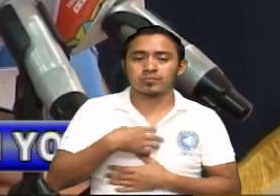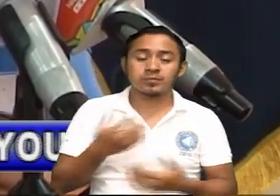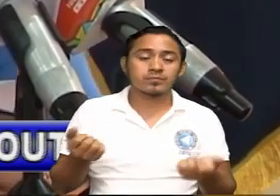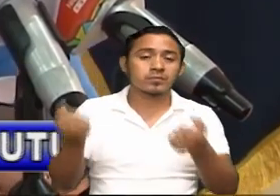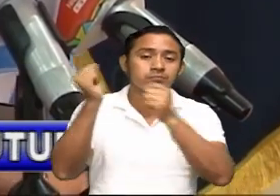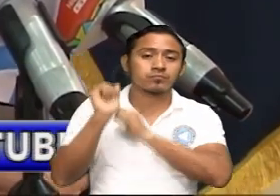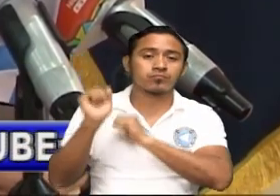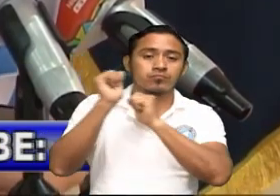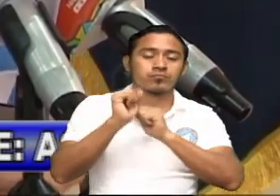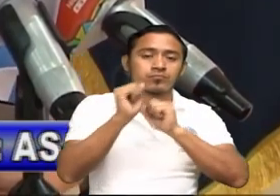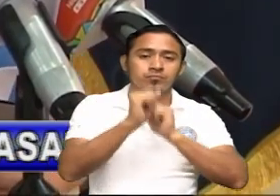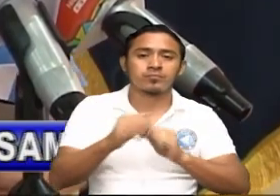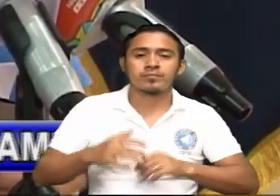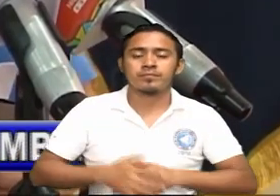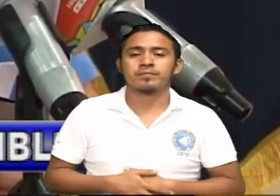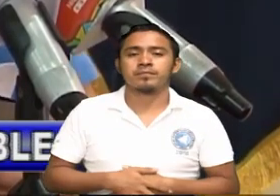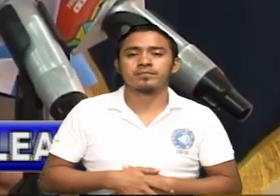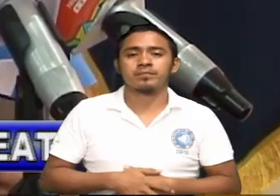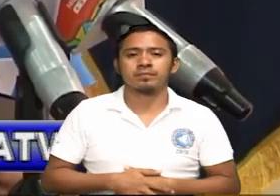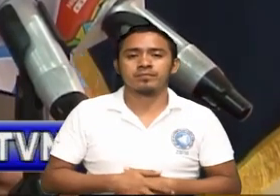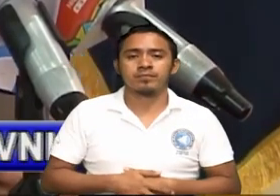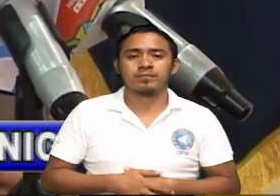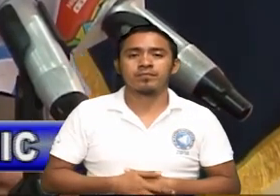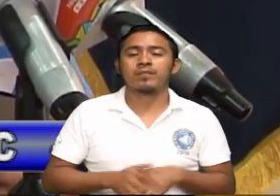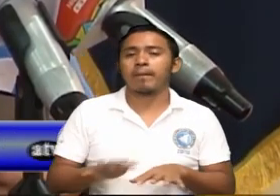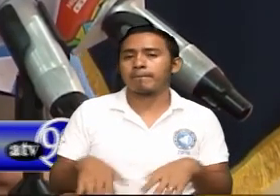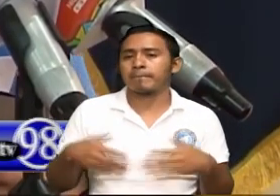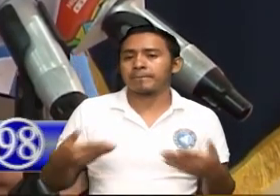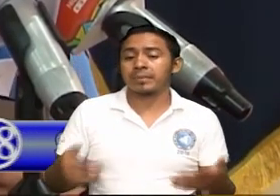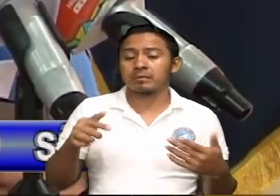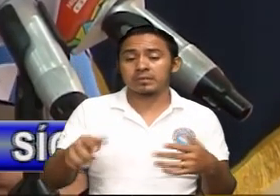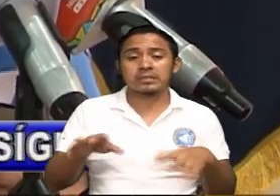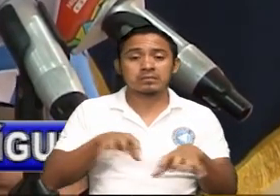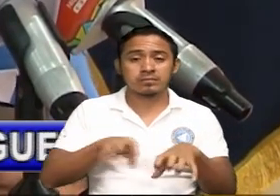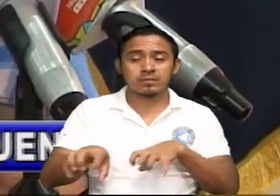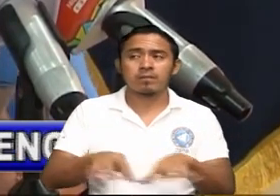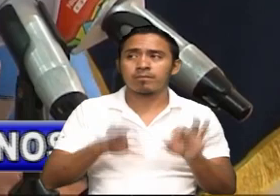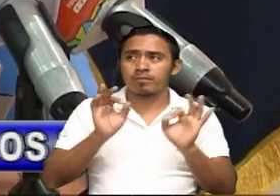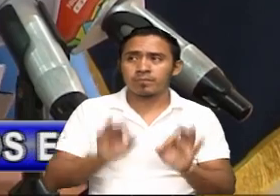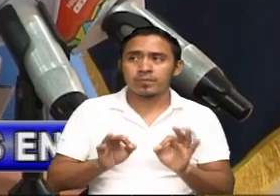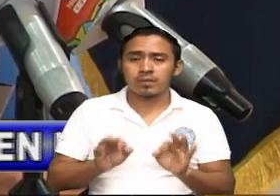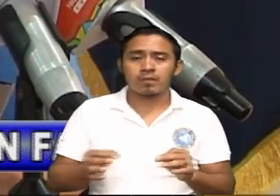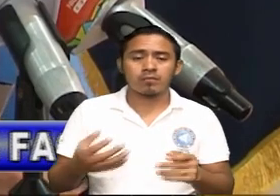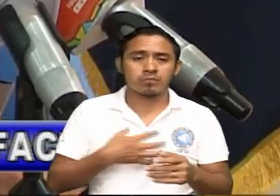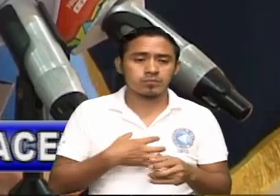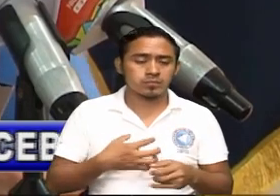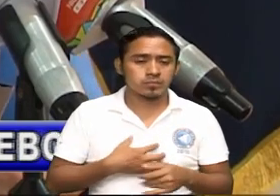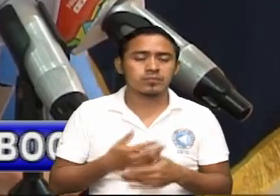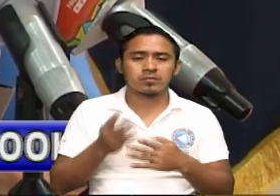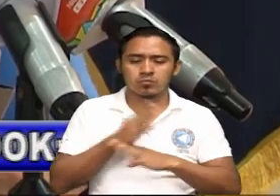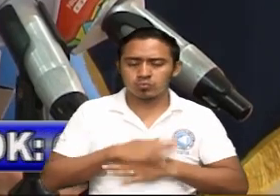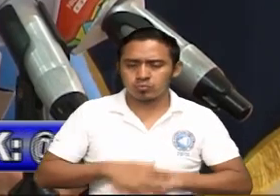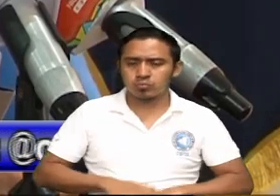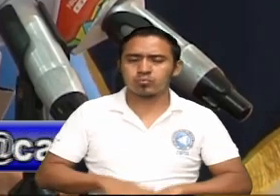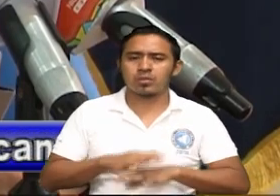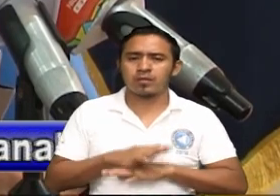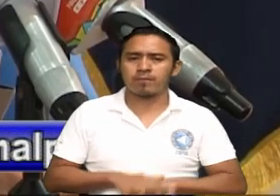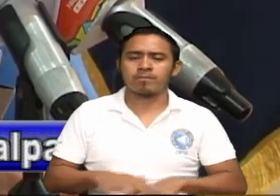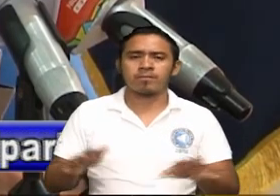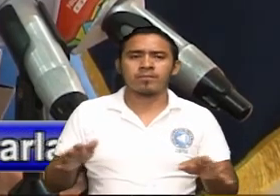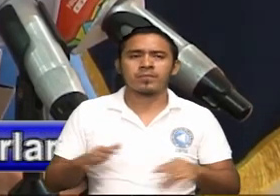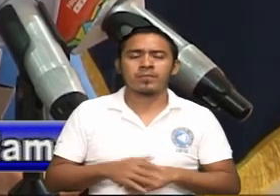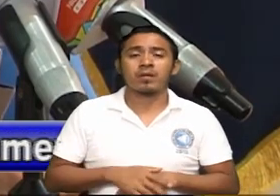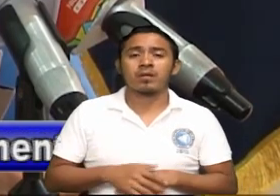Santo Domingo de Guzmán, a fin de que éstas se desarrollen en un ambiente de paz, tranquilidad